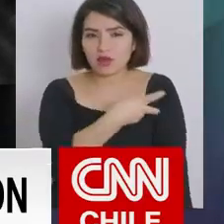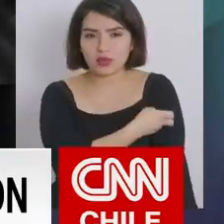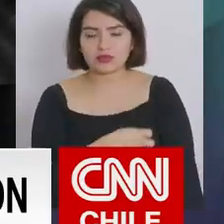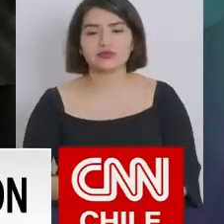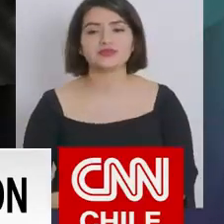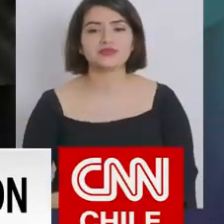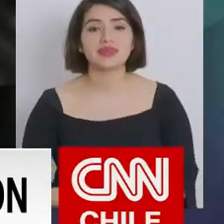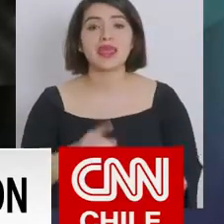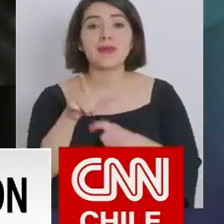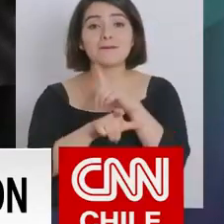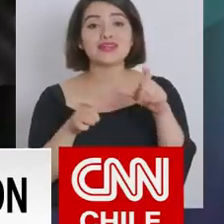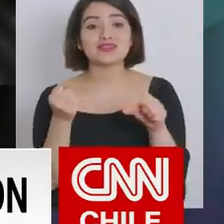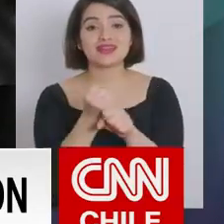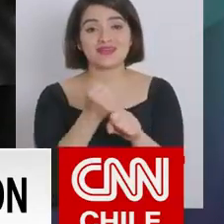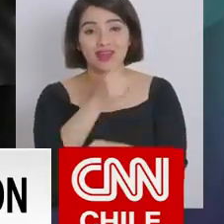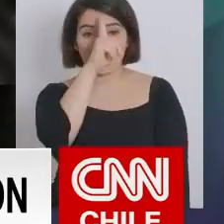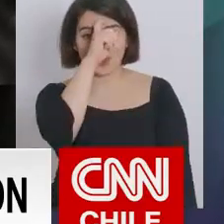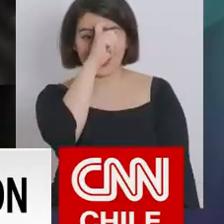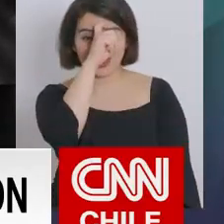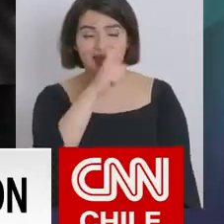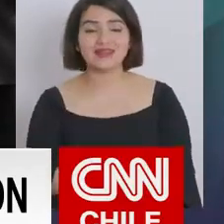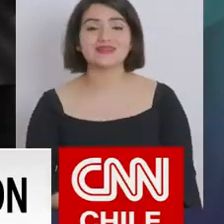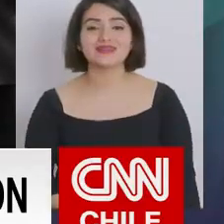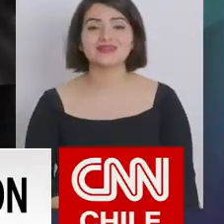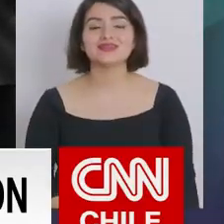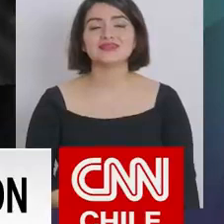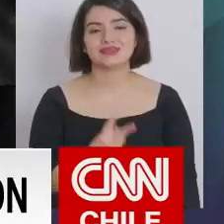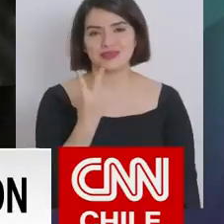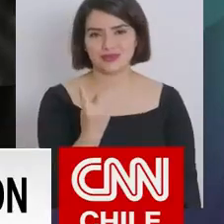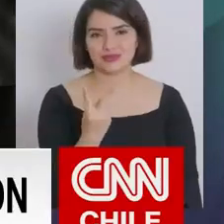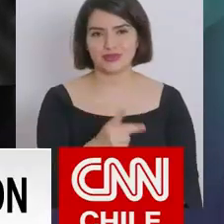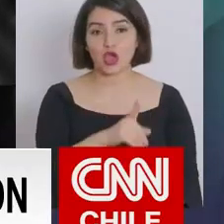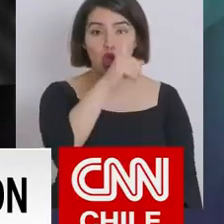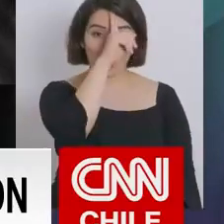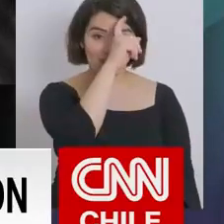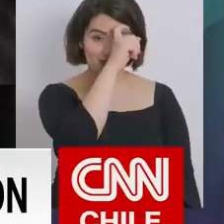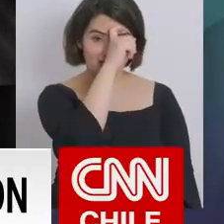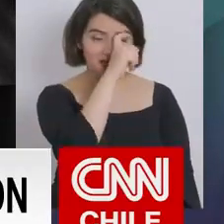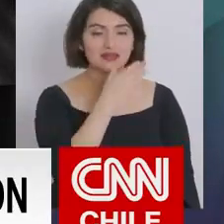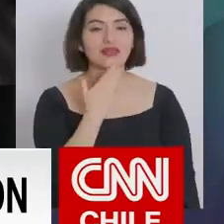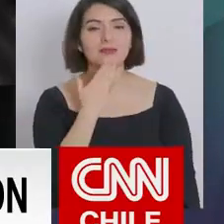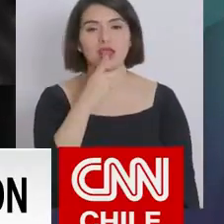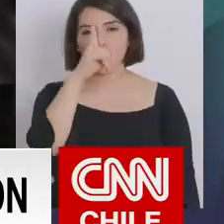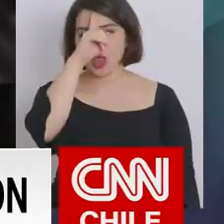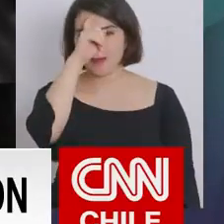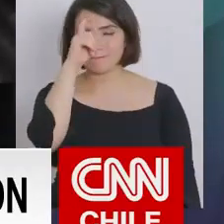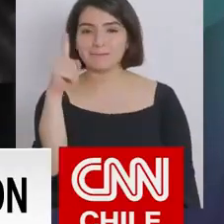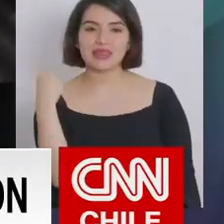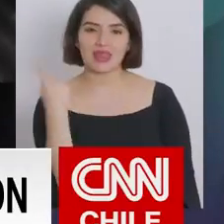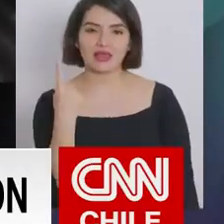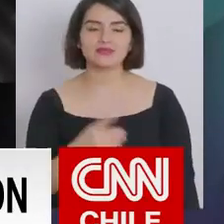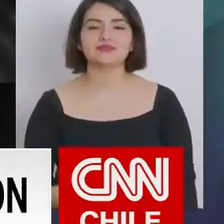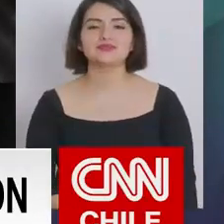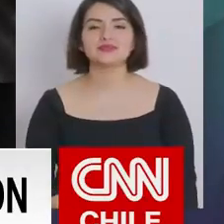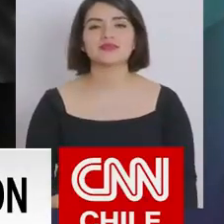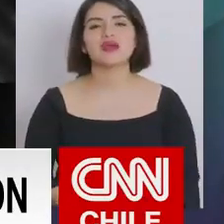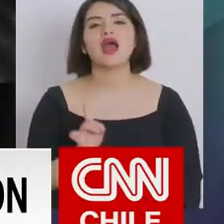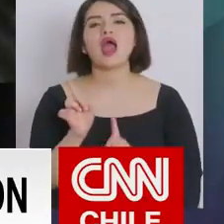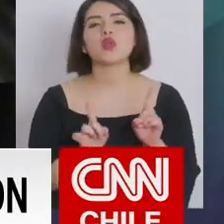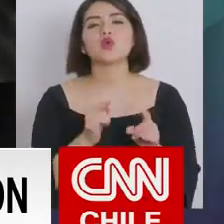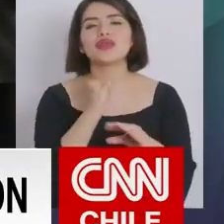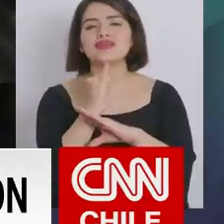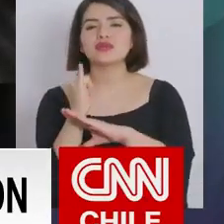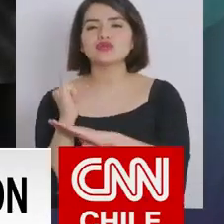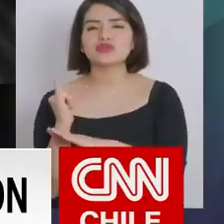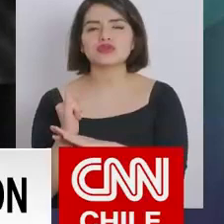El personal de salud hoy día, hay dos personal. Uno, en los hospitales, en las clínicas, se le ha entregado a las distintas